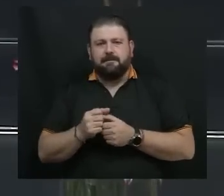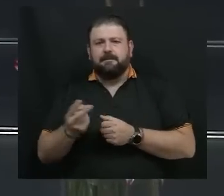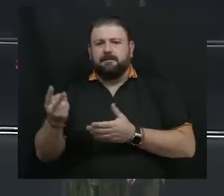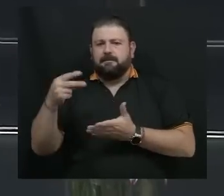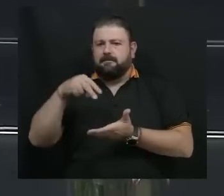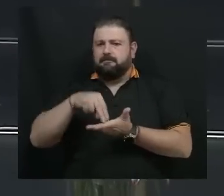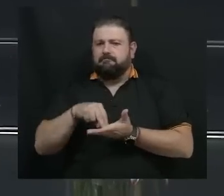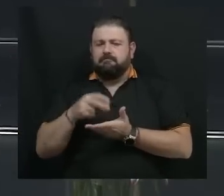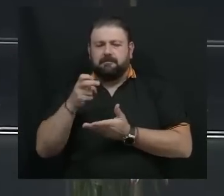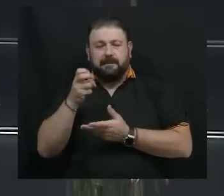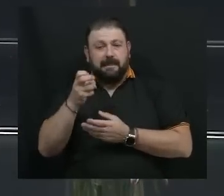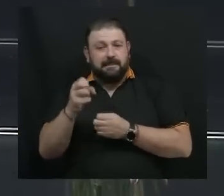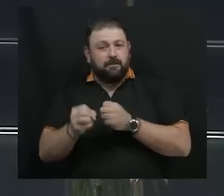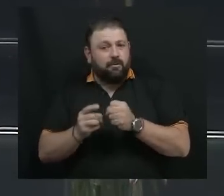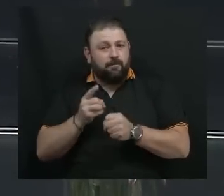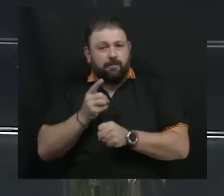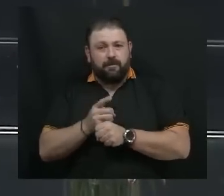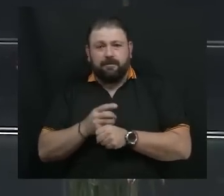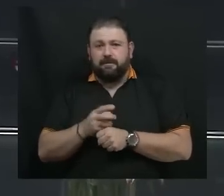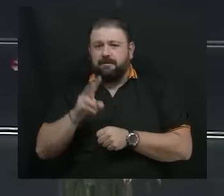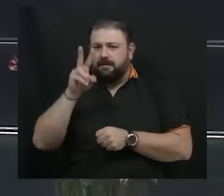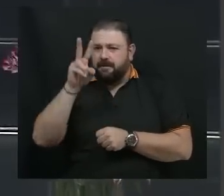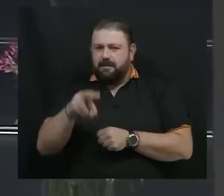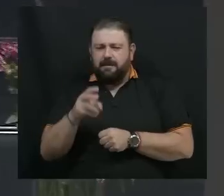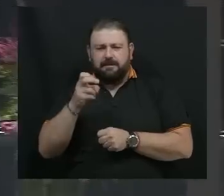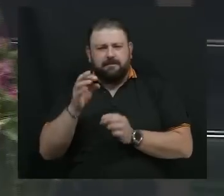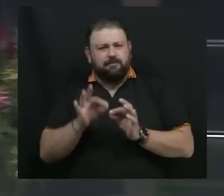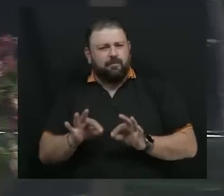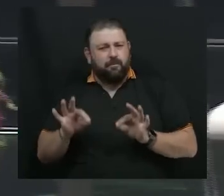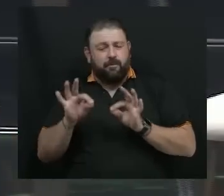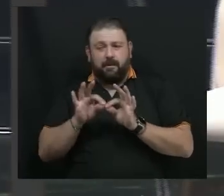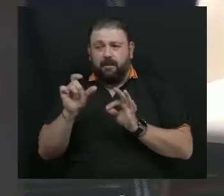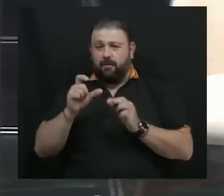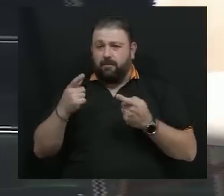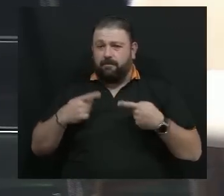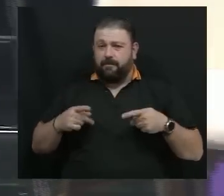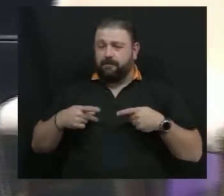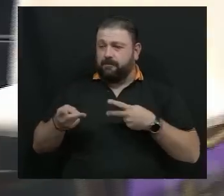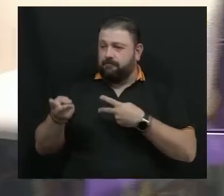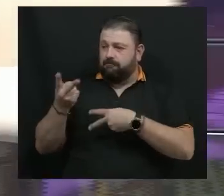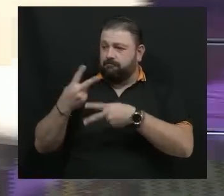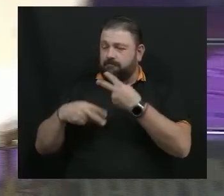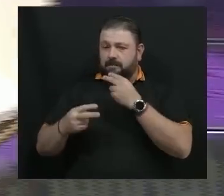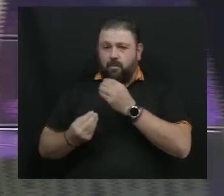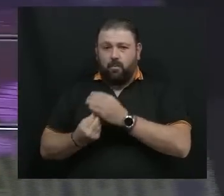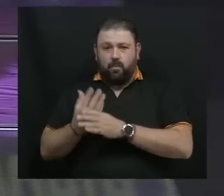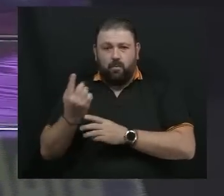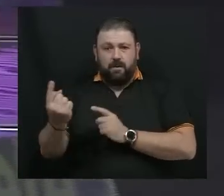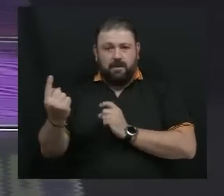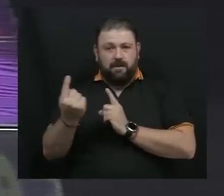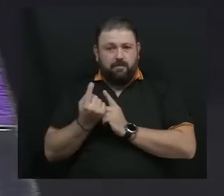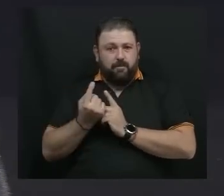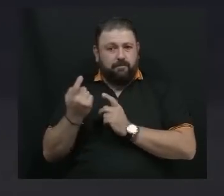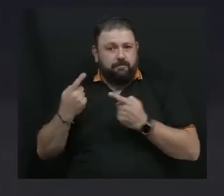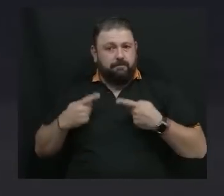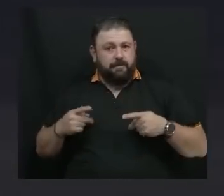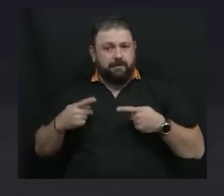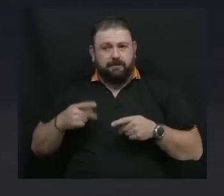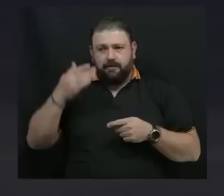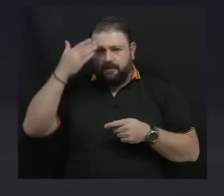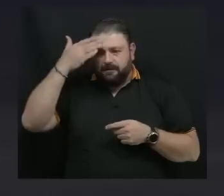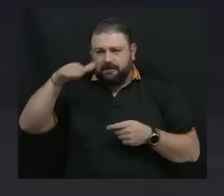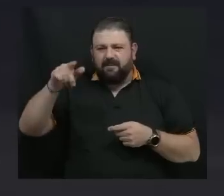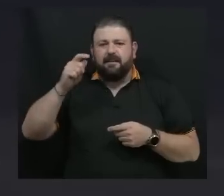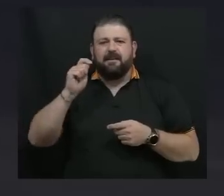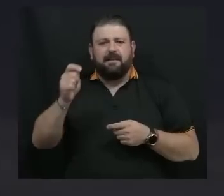esta oportunidad. Me parece muy importante que el que llega nuevo a un centro de negocios, a una casa, a saber de la junta de